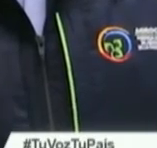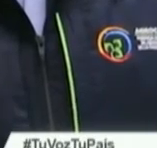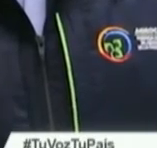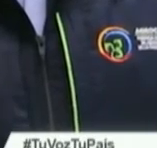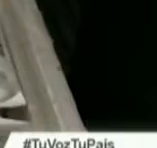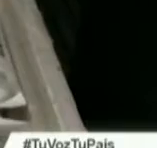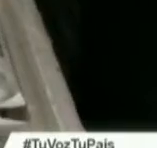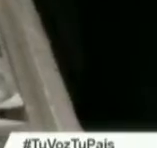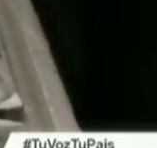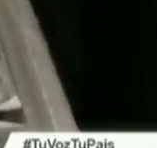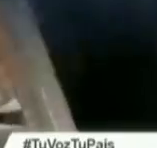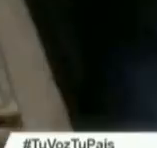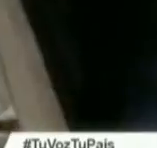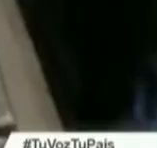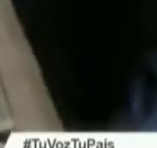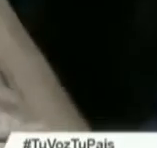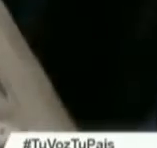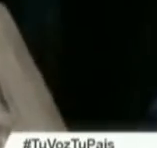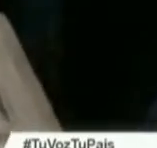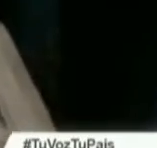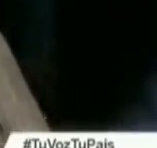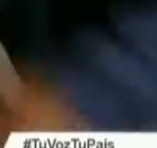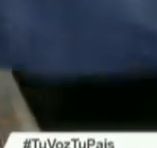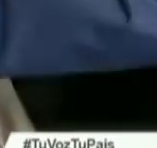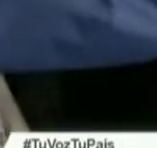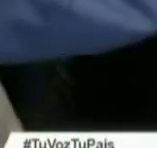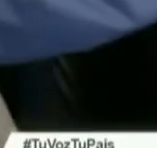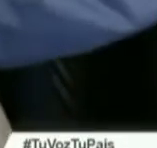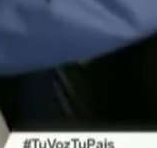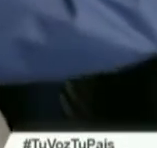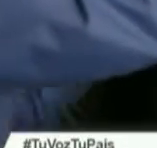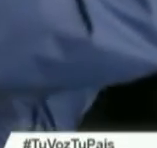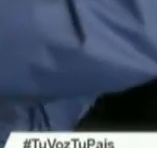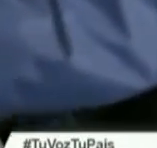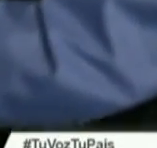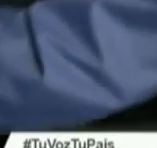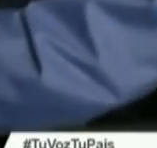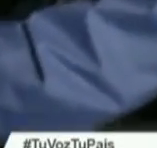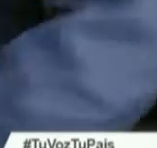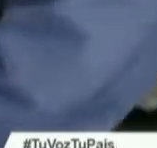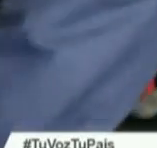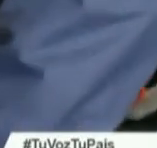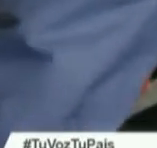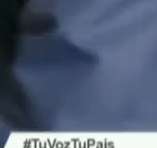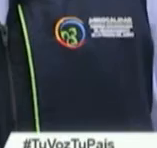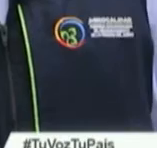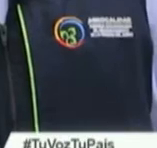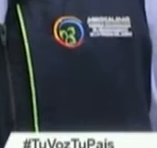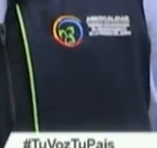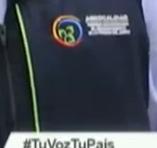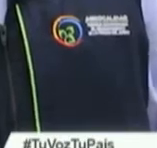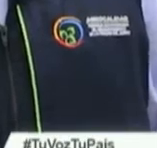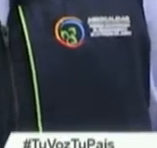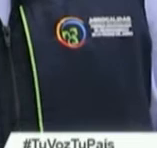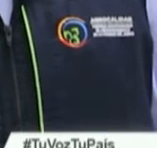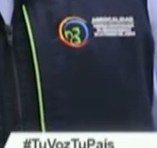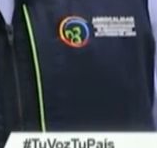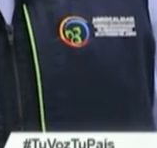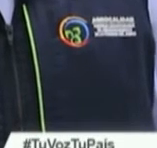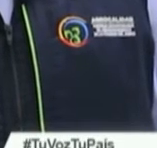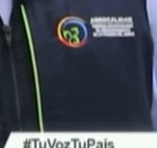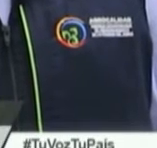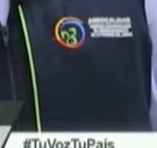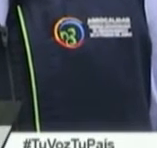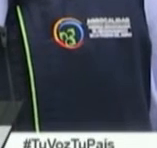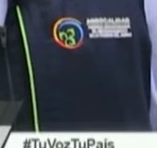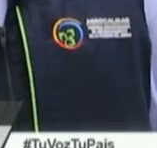Sanidad Animal, esta actividad será ejecutada por 30 operadores de vacunación acreditados por Agrocalidad. Calidad de la vacuna es fundamental para un